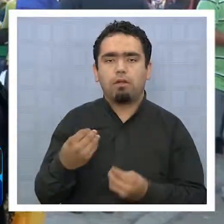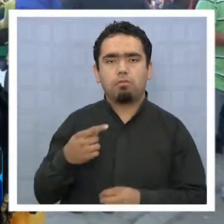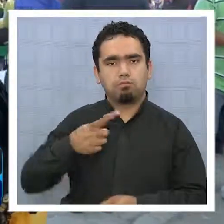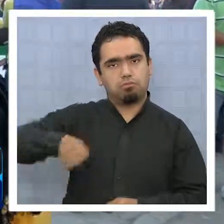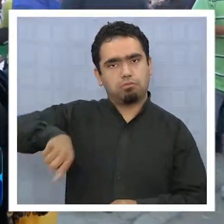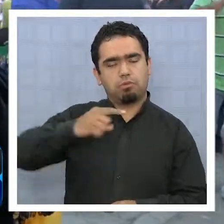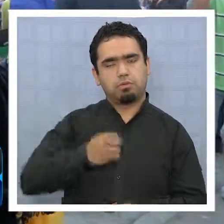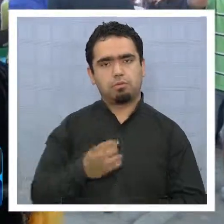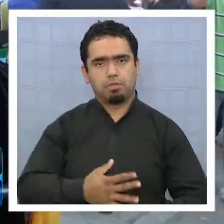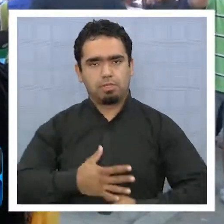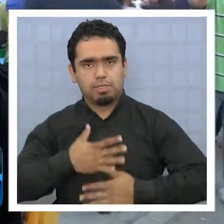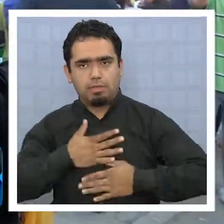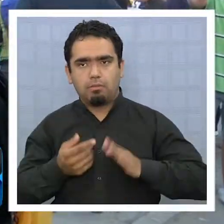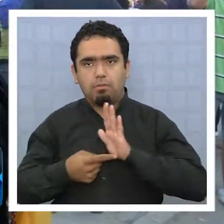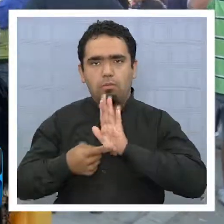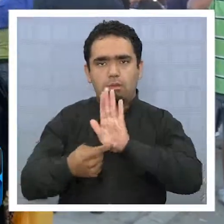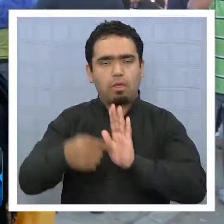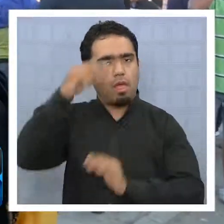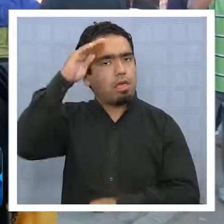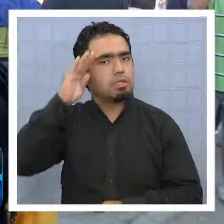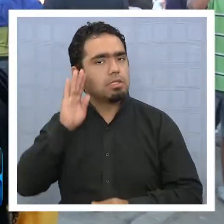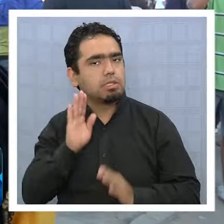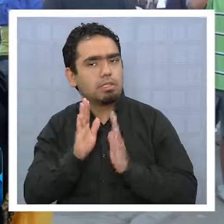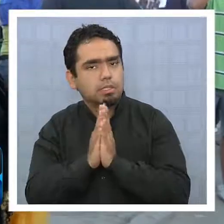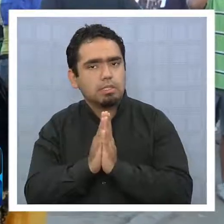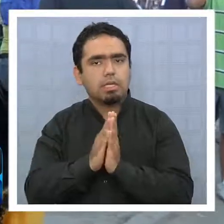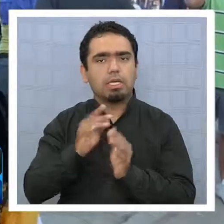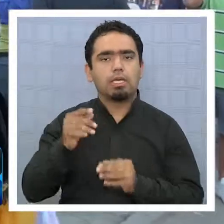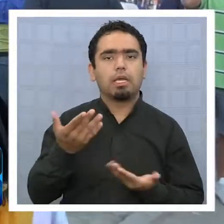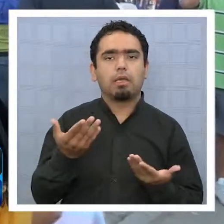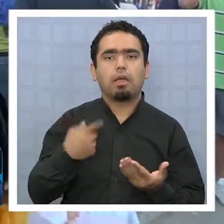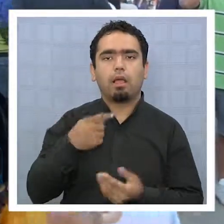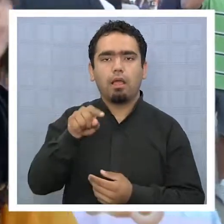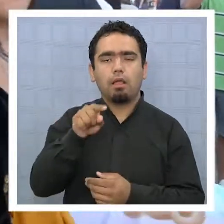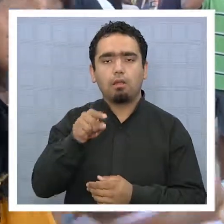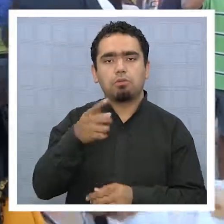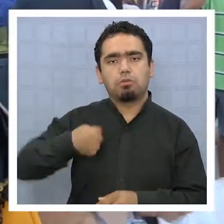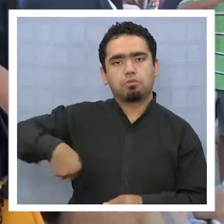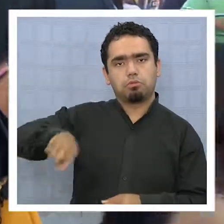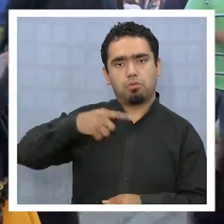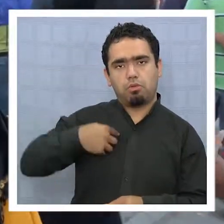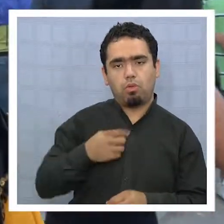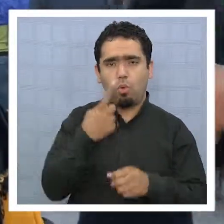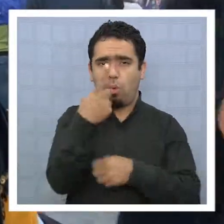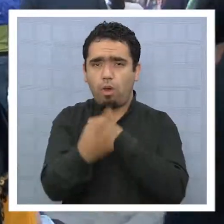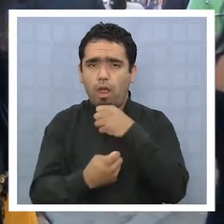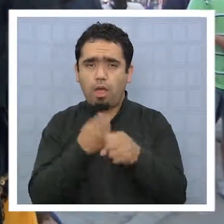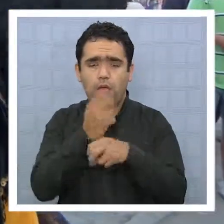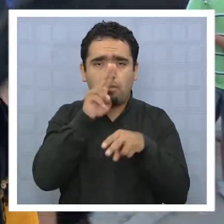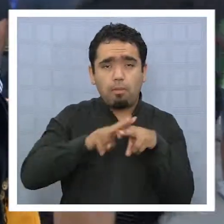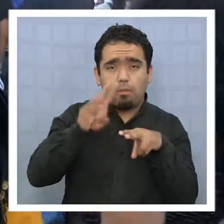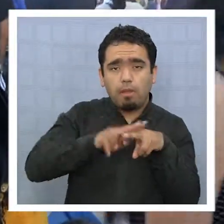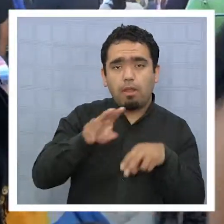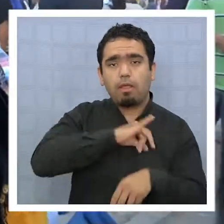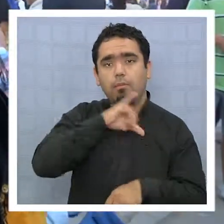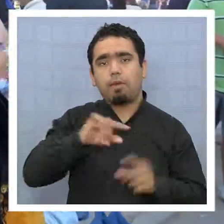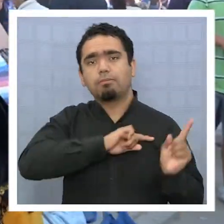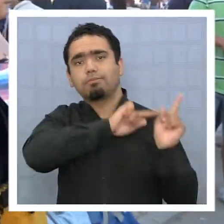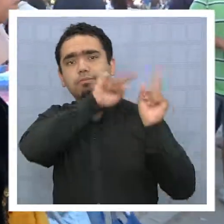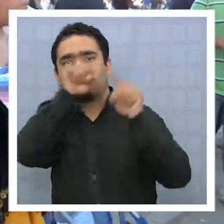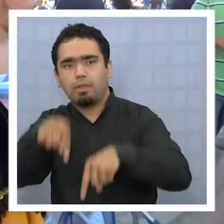a través de la danza, a nuestra Chinita del Carmen, es lo máximo, digamos. Nos preparamos todo un año para estar acá.